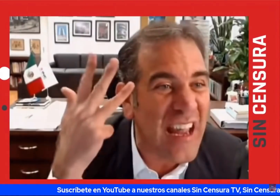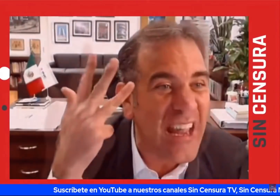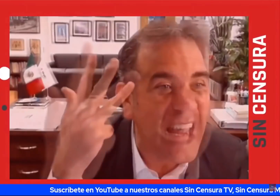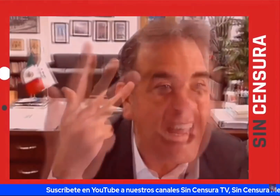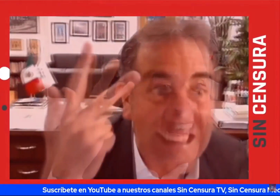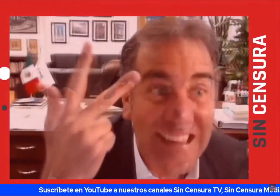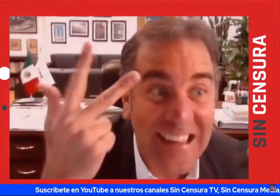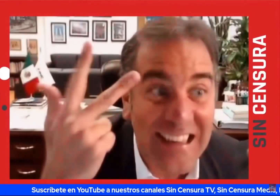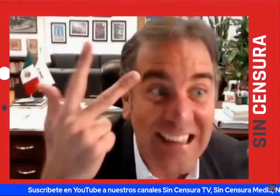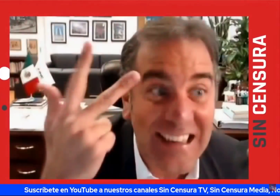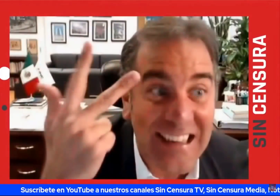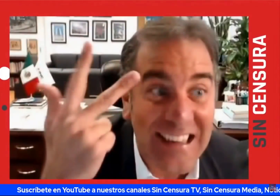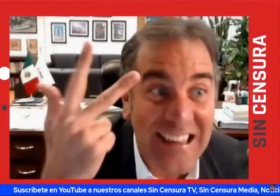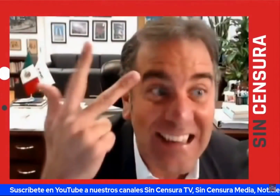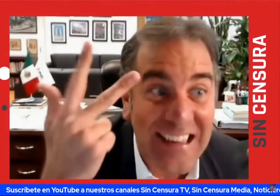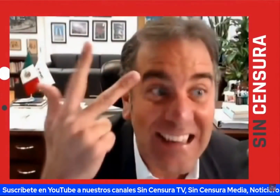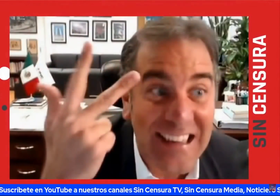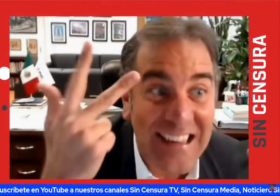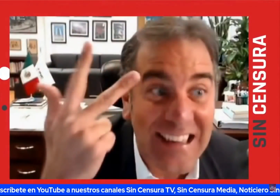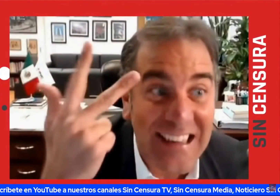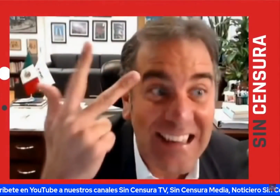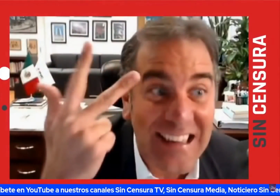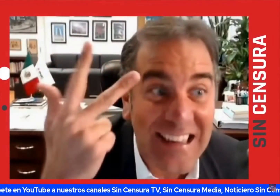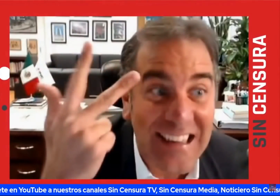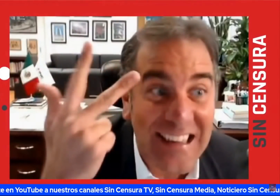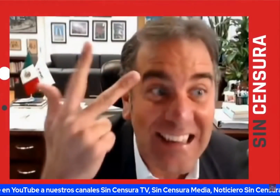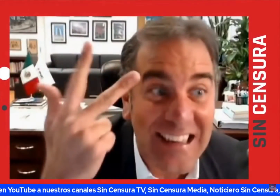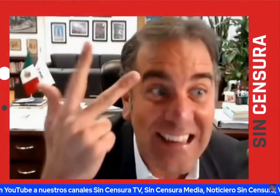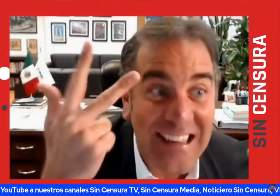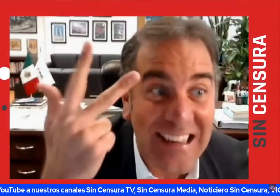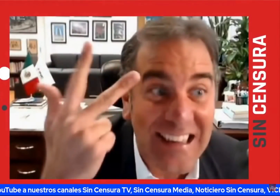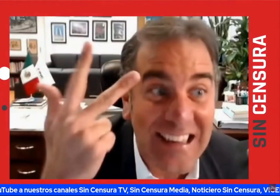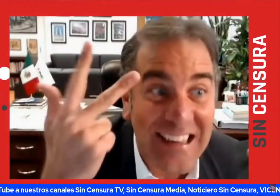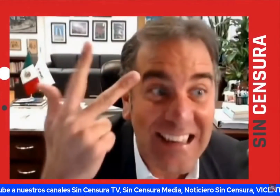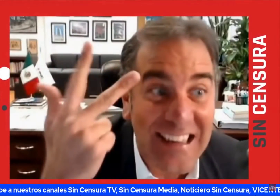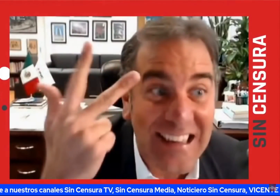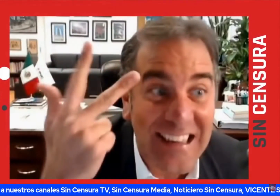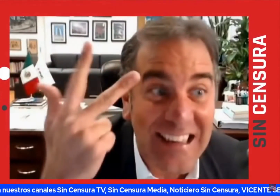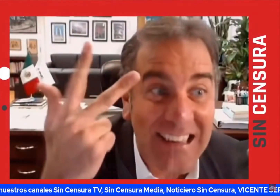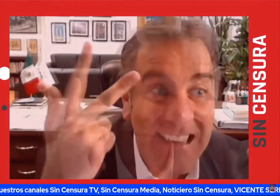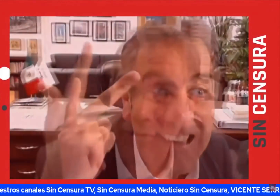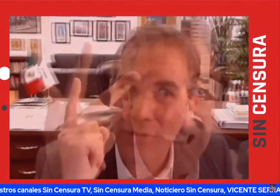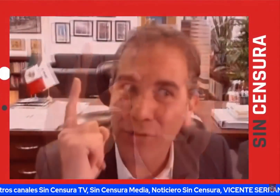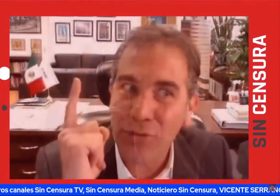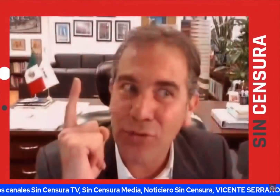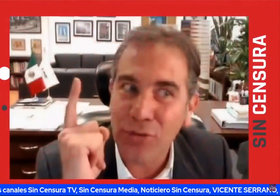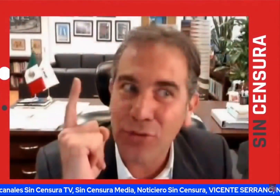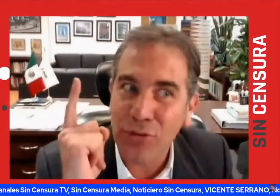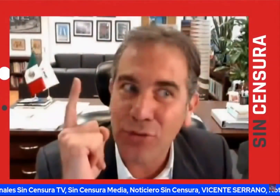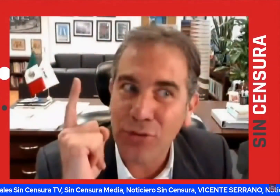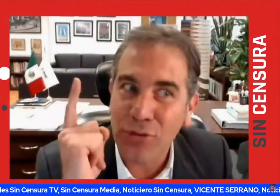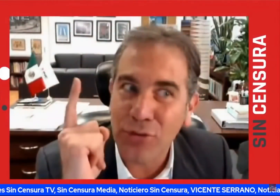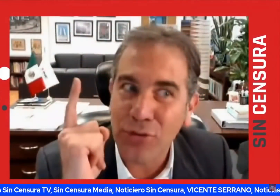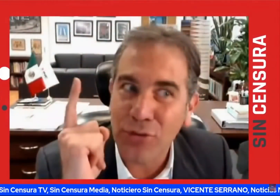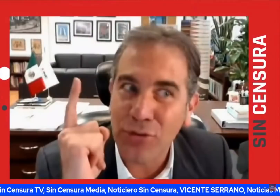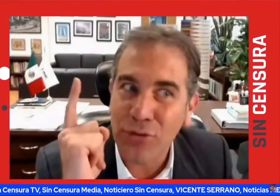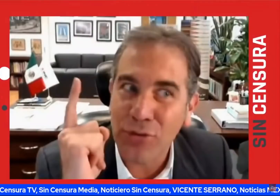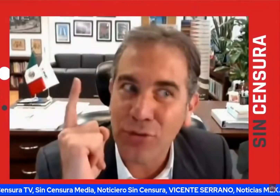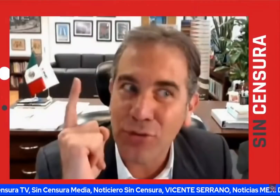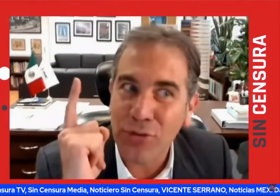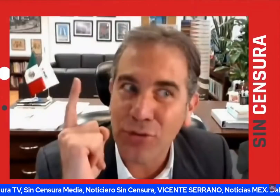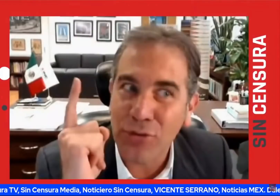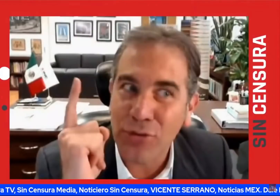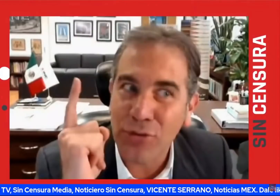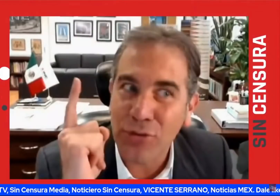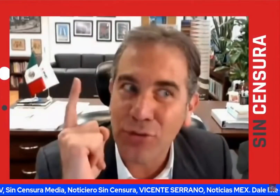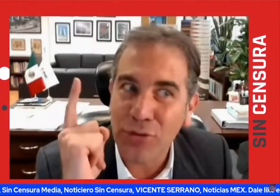decir, esas justificaciones no se las compramos, ¿no? Es simplemente, a ver, haz un sacrificio global, entiende cuál